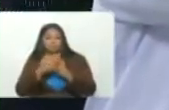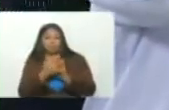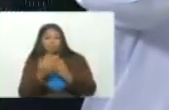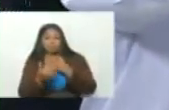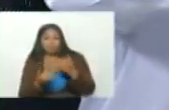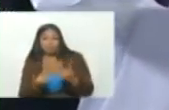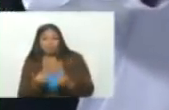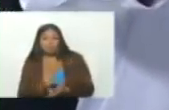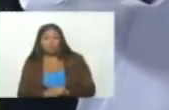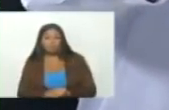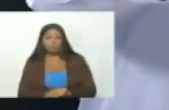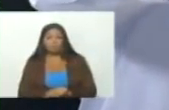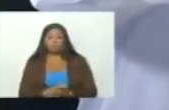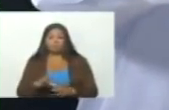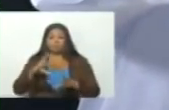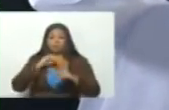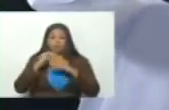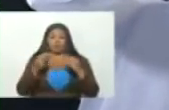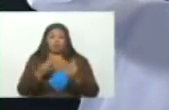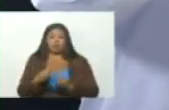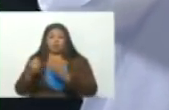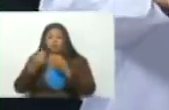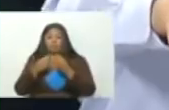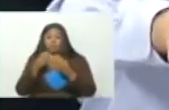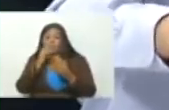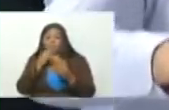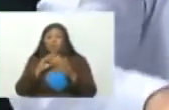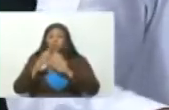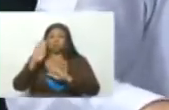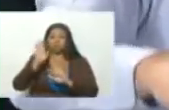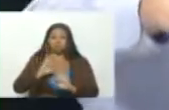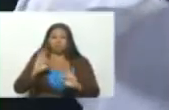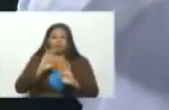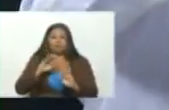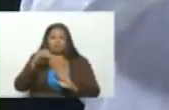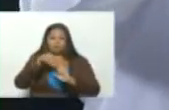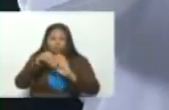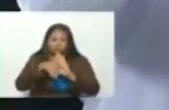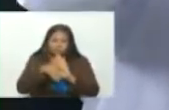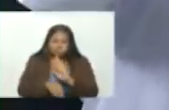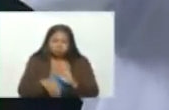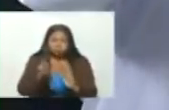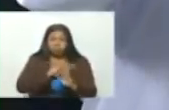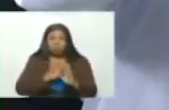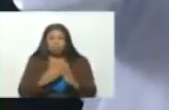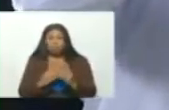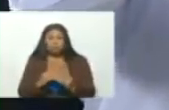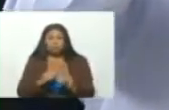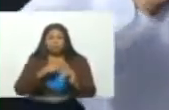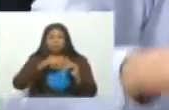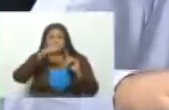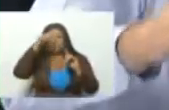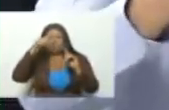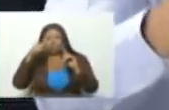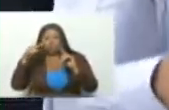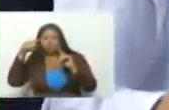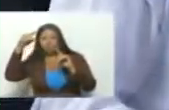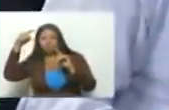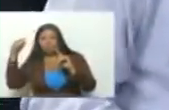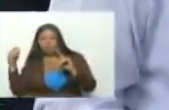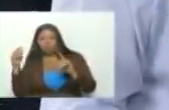de recesión, es decir, que la economía no va a crecer, sino que va a descender, y de inflación.